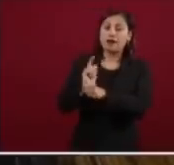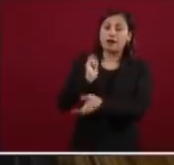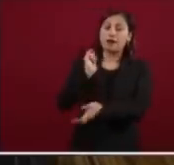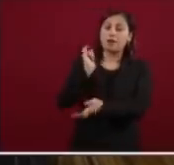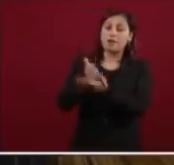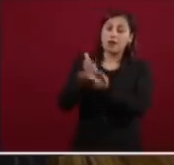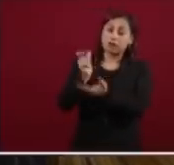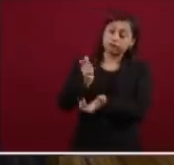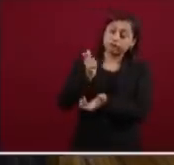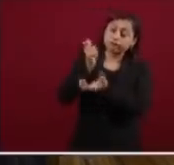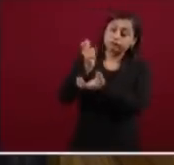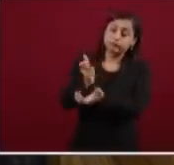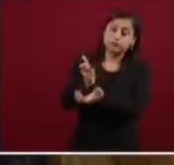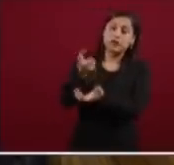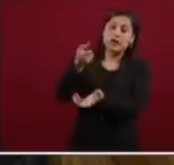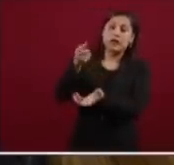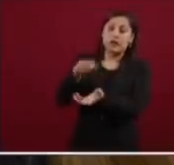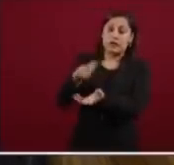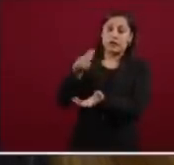maestros